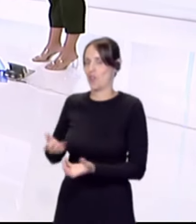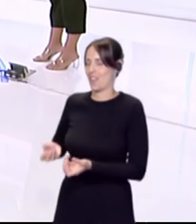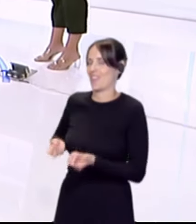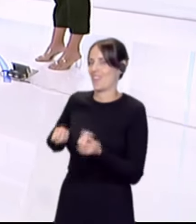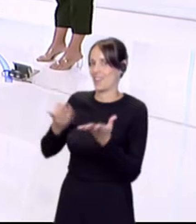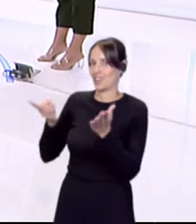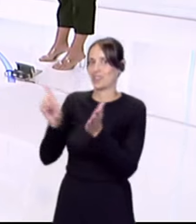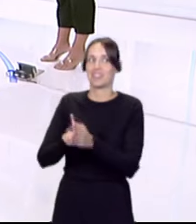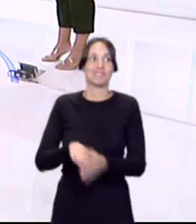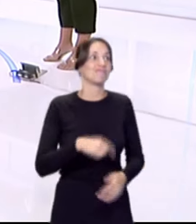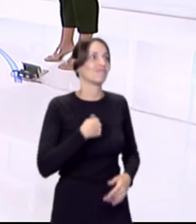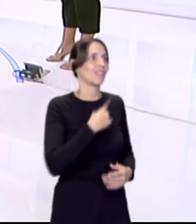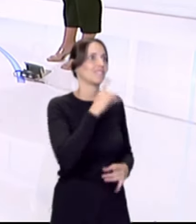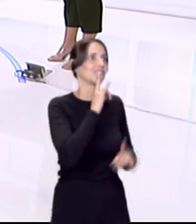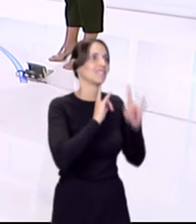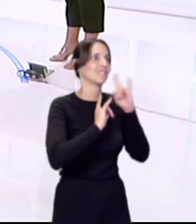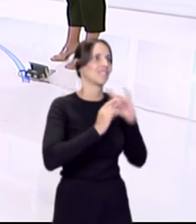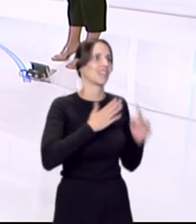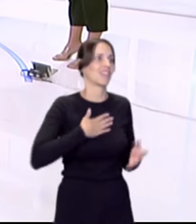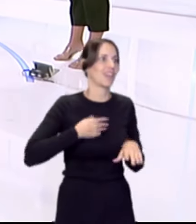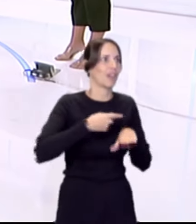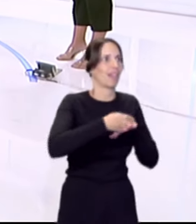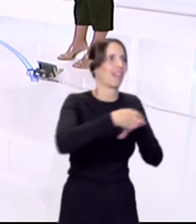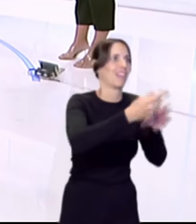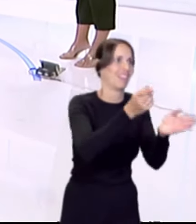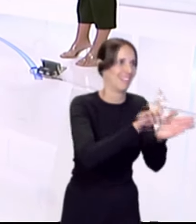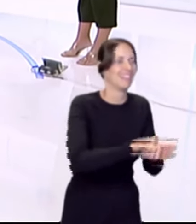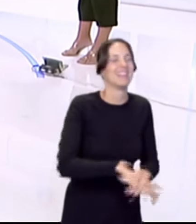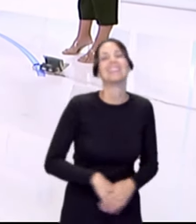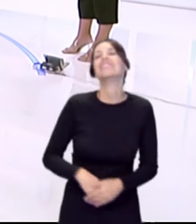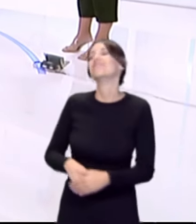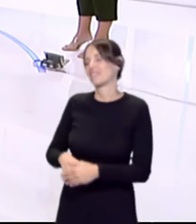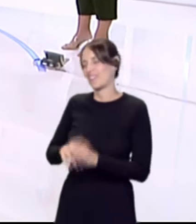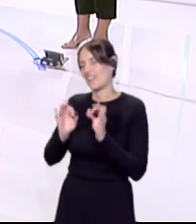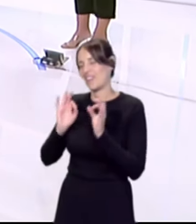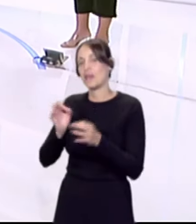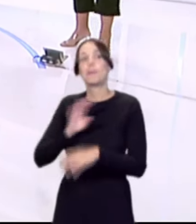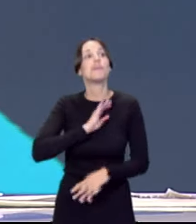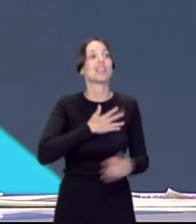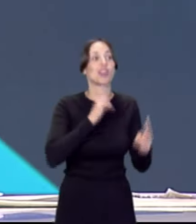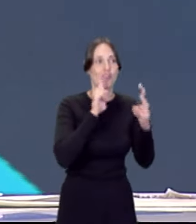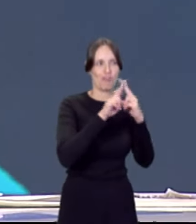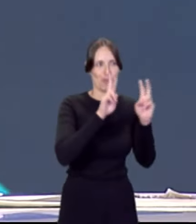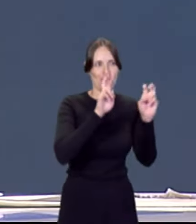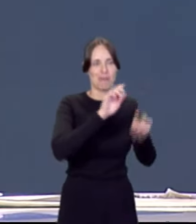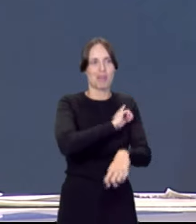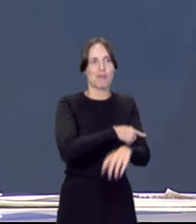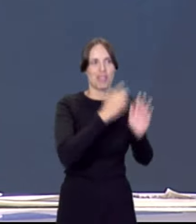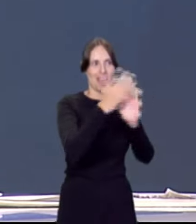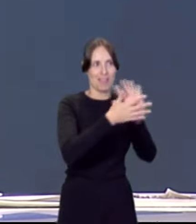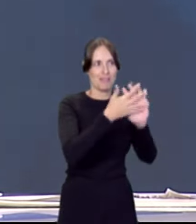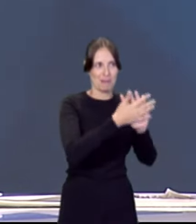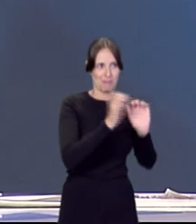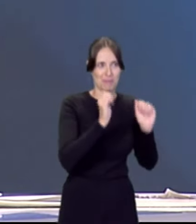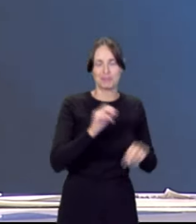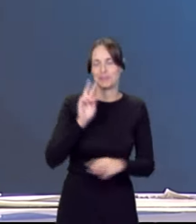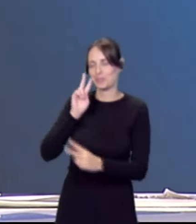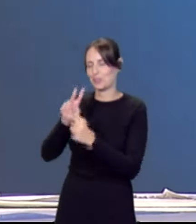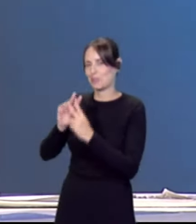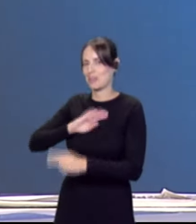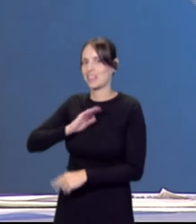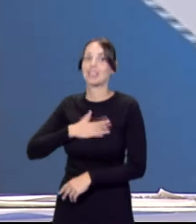Sí. Bueno, Fati, mañana, como siempre, muchas más noticias del mundo del deporte. Hasta mañana. Hasta mañana. Seguimos con más asuntos. Durante el último año, tan